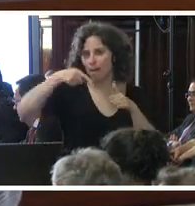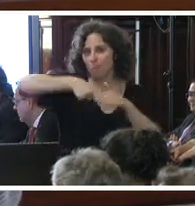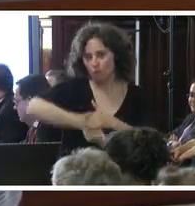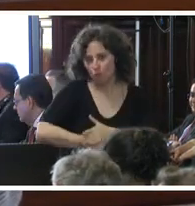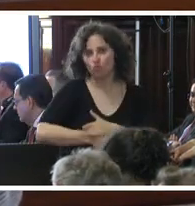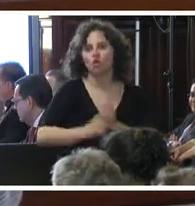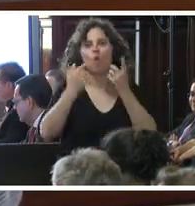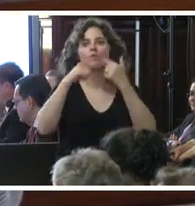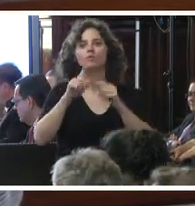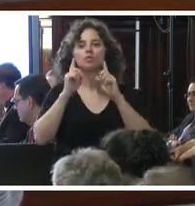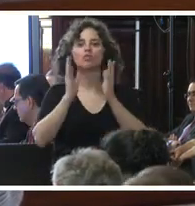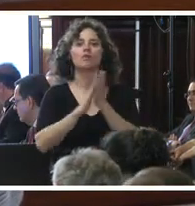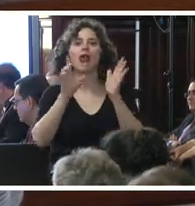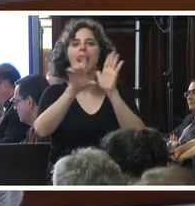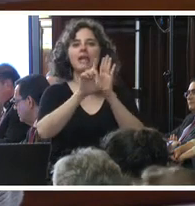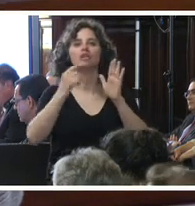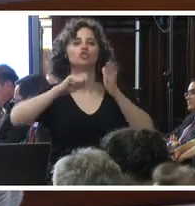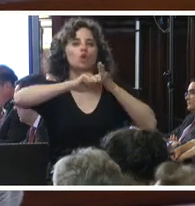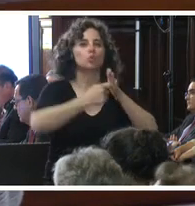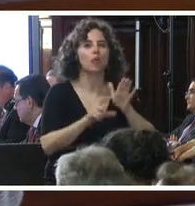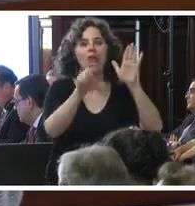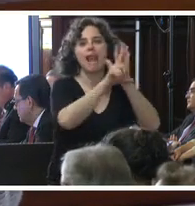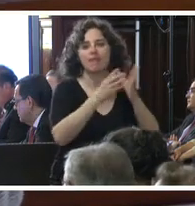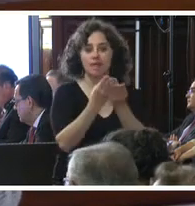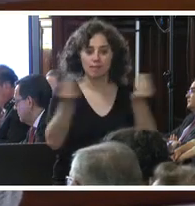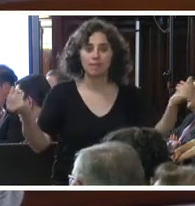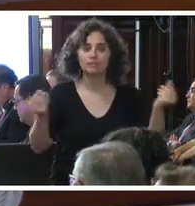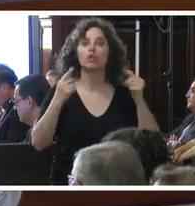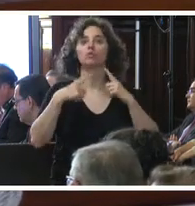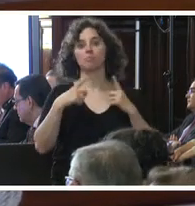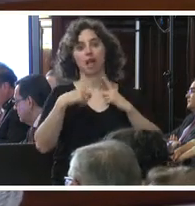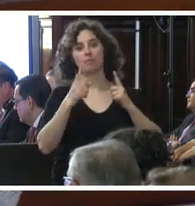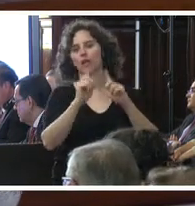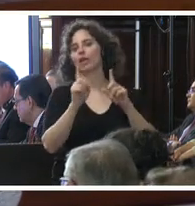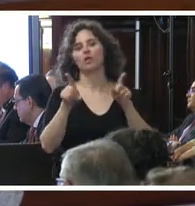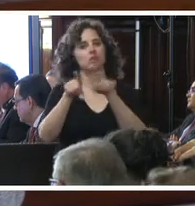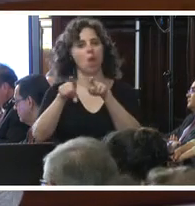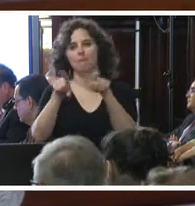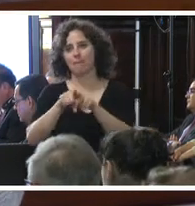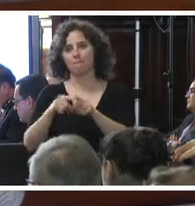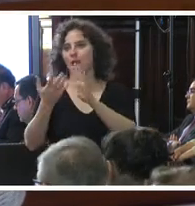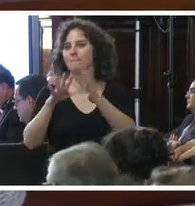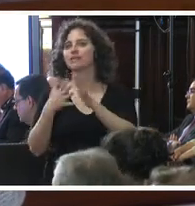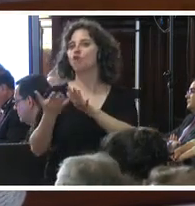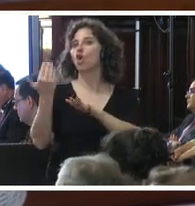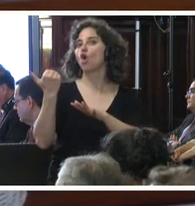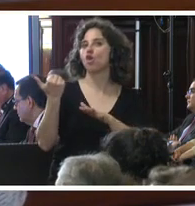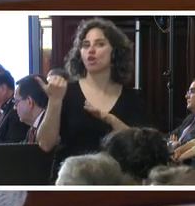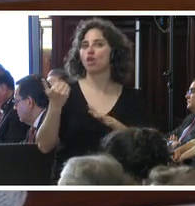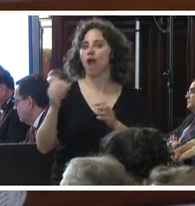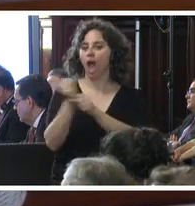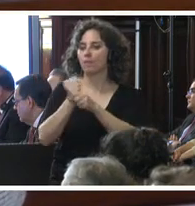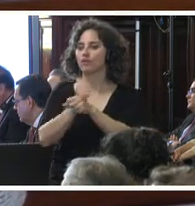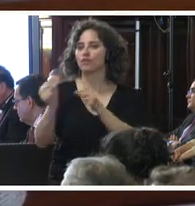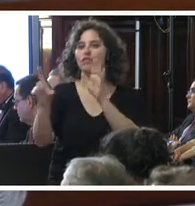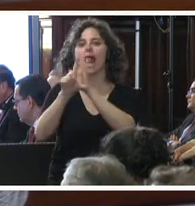Y sobre la ley de tortura y la ley de desaparición, esperamos que no pase lo mismo que pasó con la